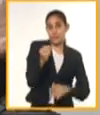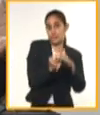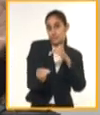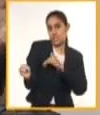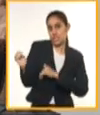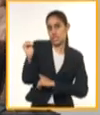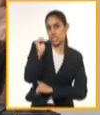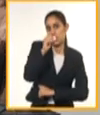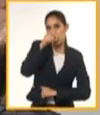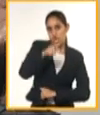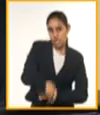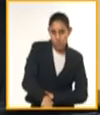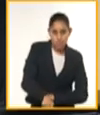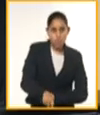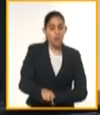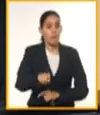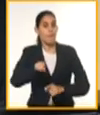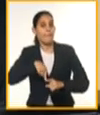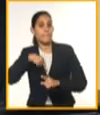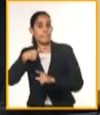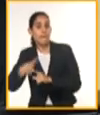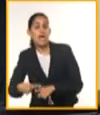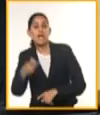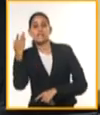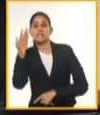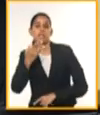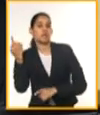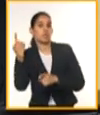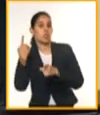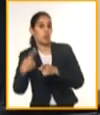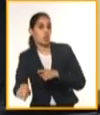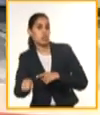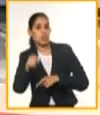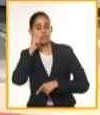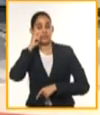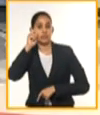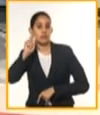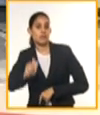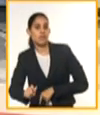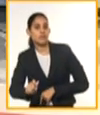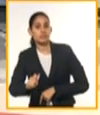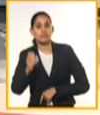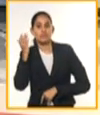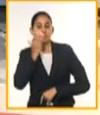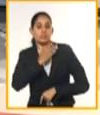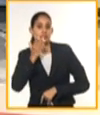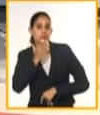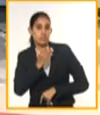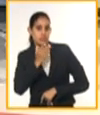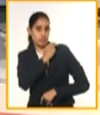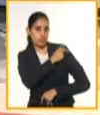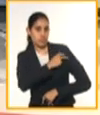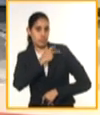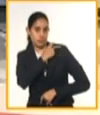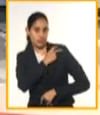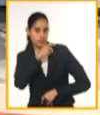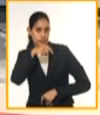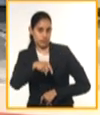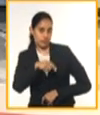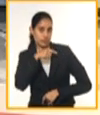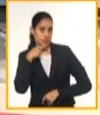y Orbán, el húngaro. Y Orbán, Víctor Orbán, el máximo dirigente húngaro.